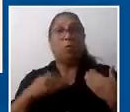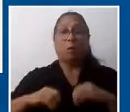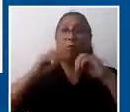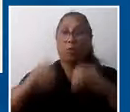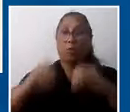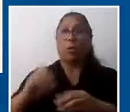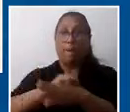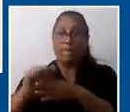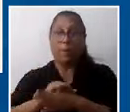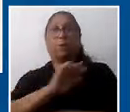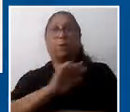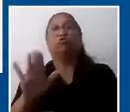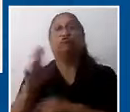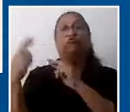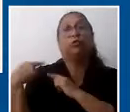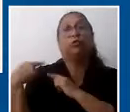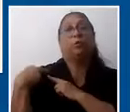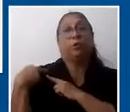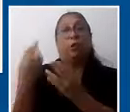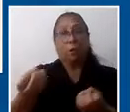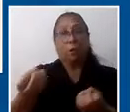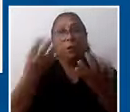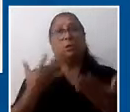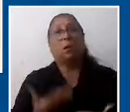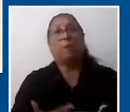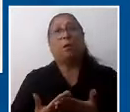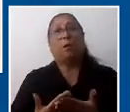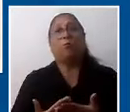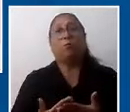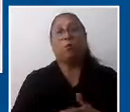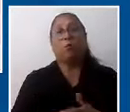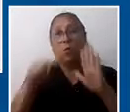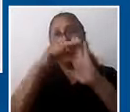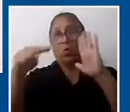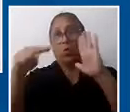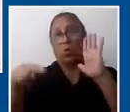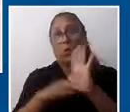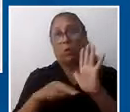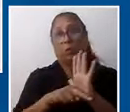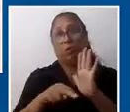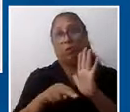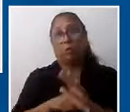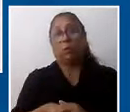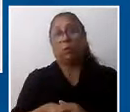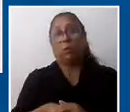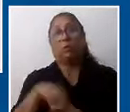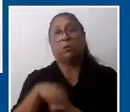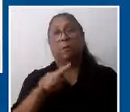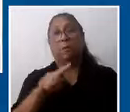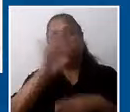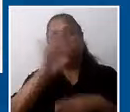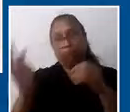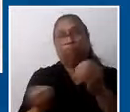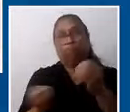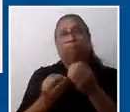competencias que les han sido atribuidas en virtud de la legislación y las normas de carácter complementario.